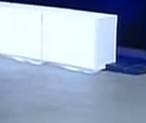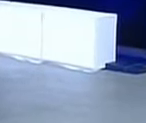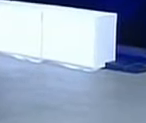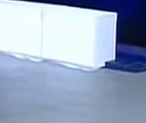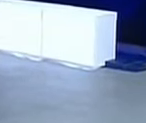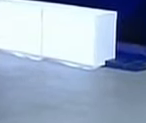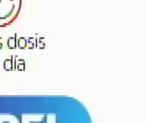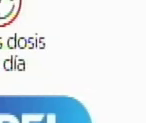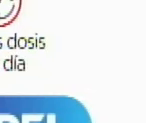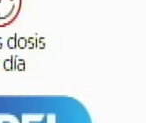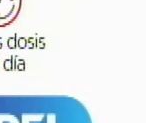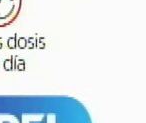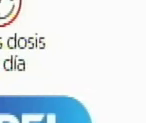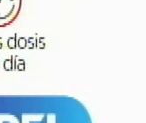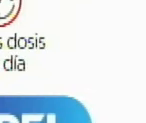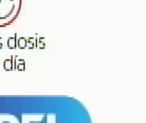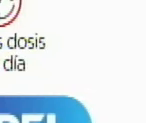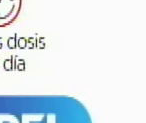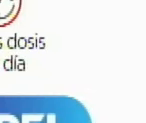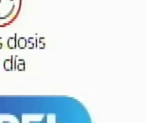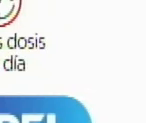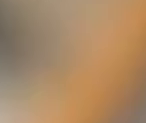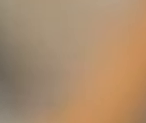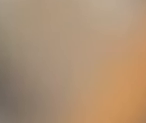Noticiero Hechos Más. Arranca.